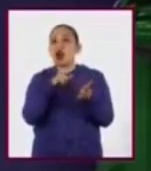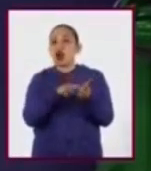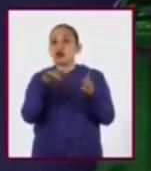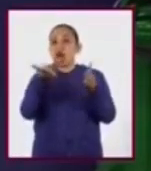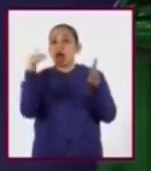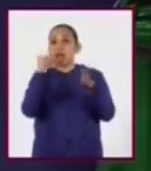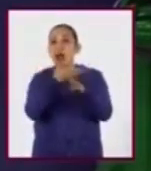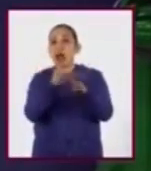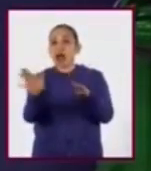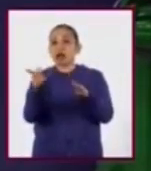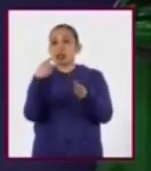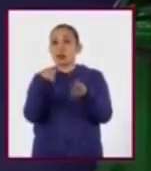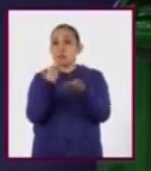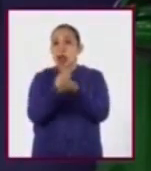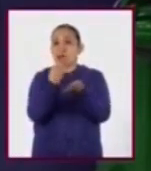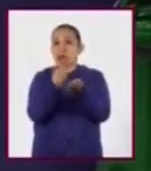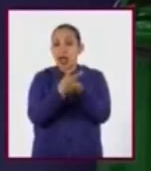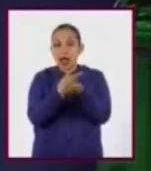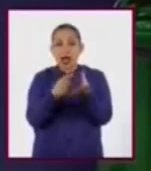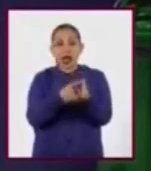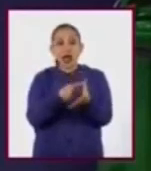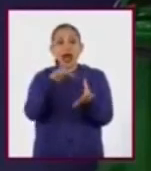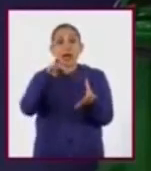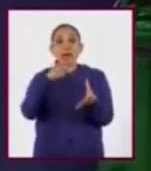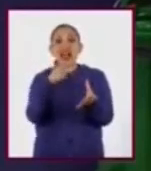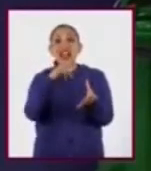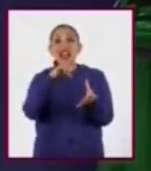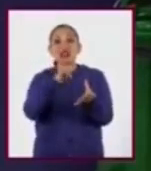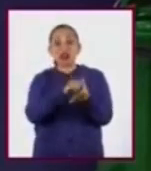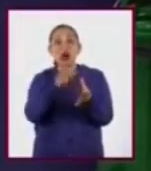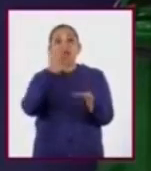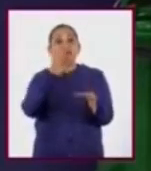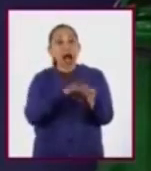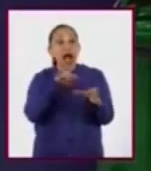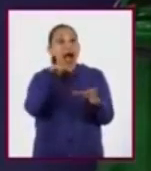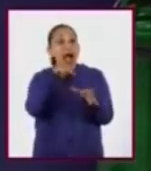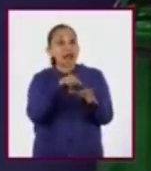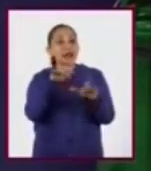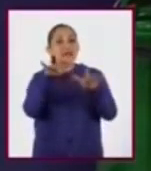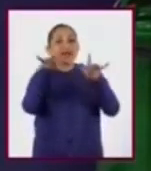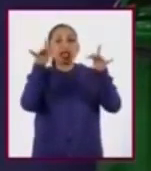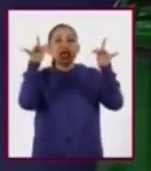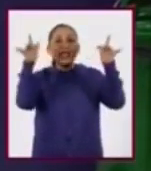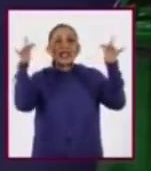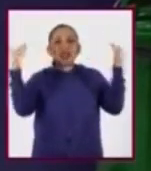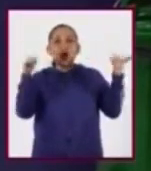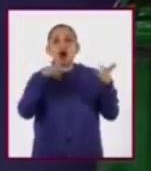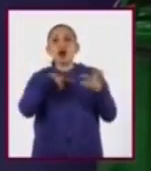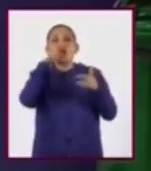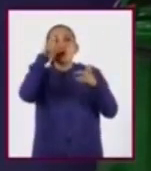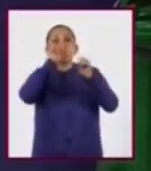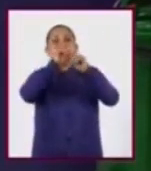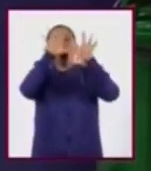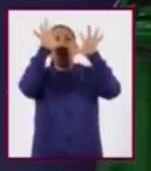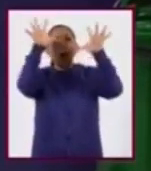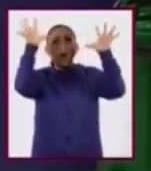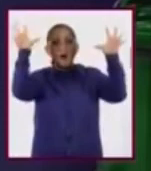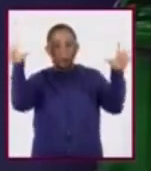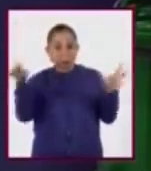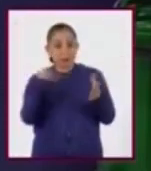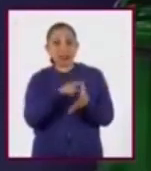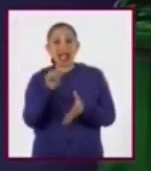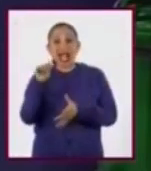destellos blancos y plateados. El magnesio incrementa el brillo y la luminosidad.